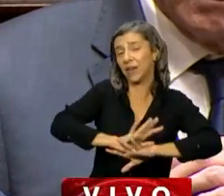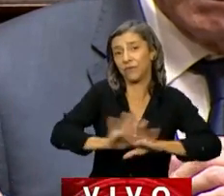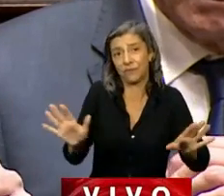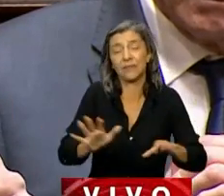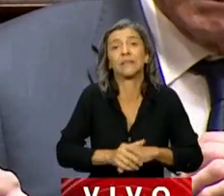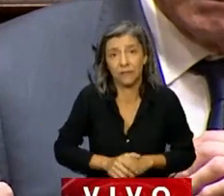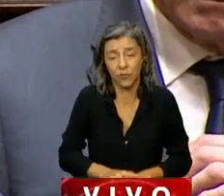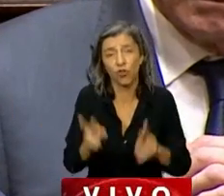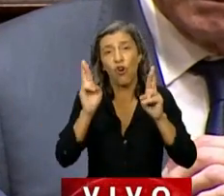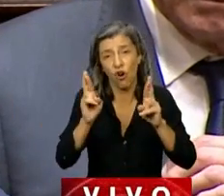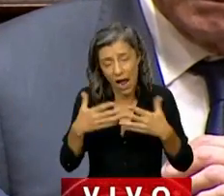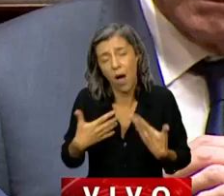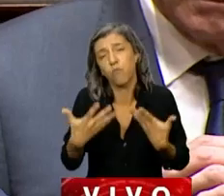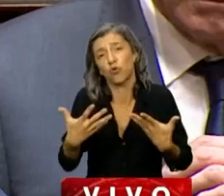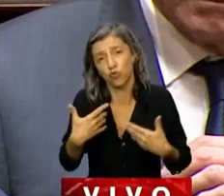de referirme también